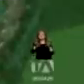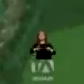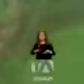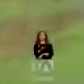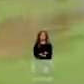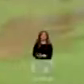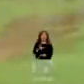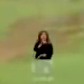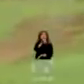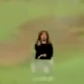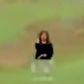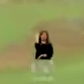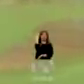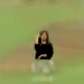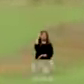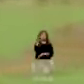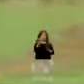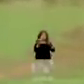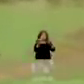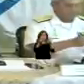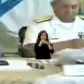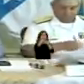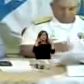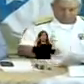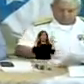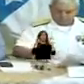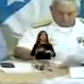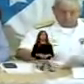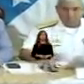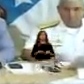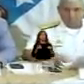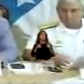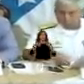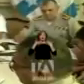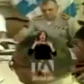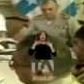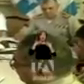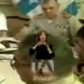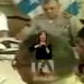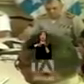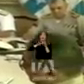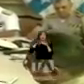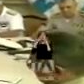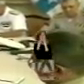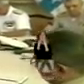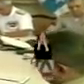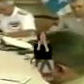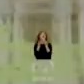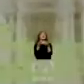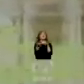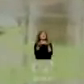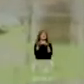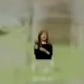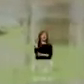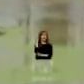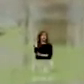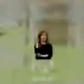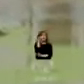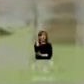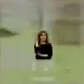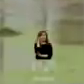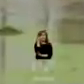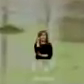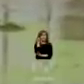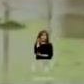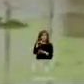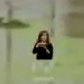misma situación desde el pasado 7 de marzo. Hoy en Guayaquil se reunió el Comité de Operaciones de Emergencia Provincial. Aquí se identificó que